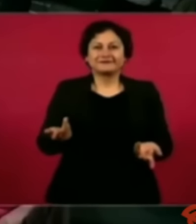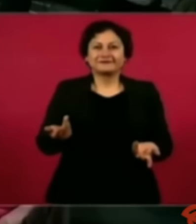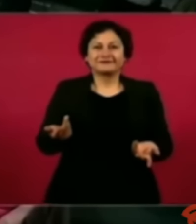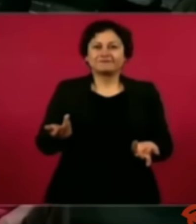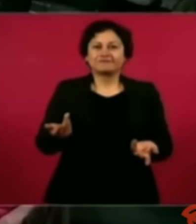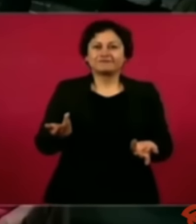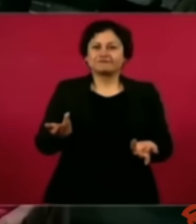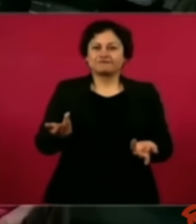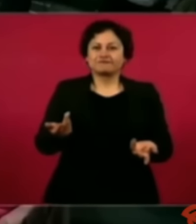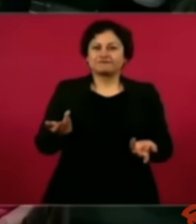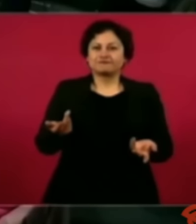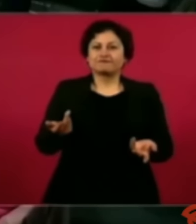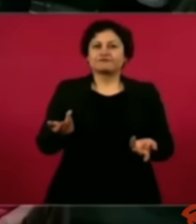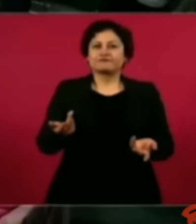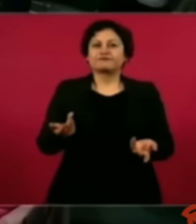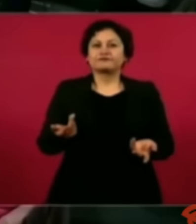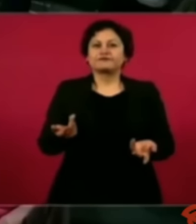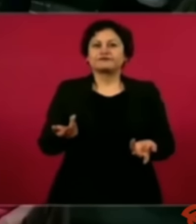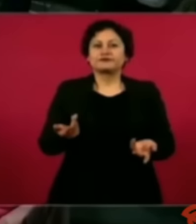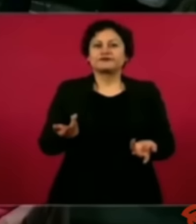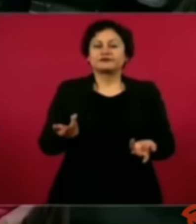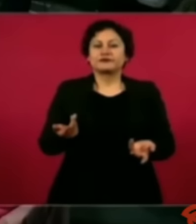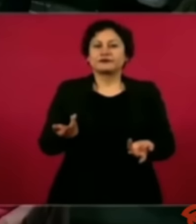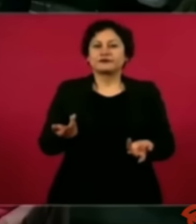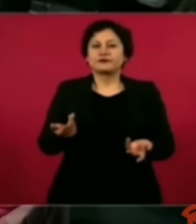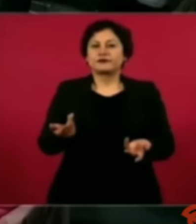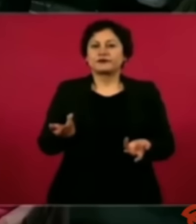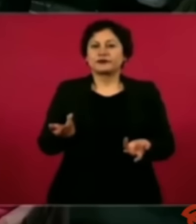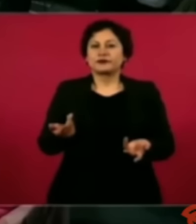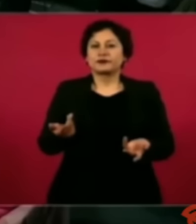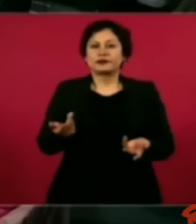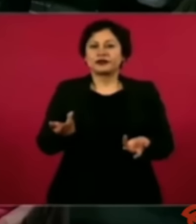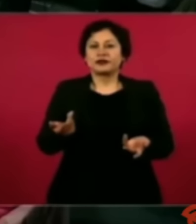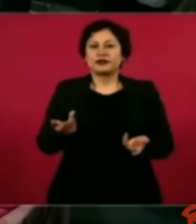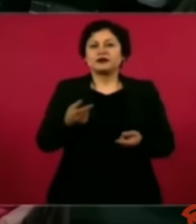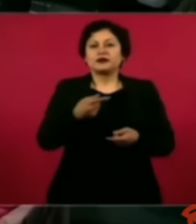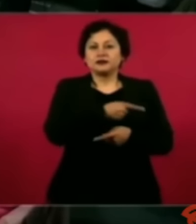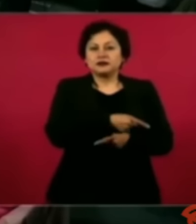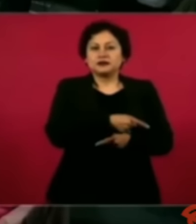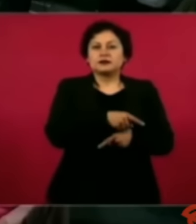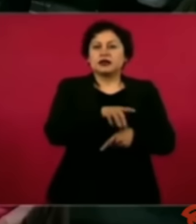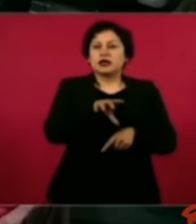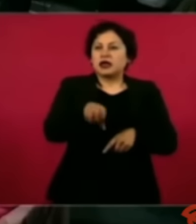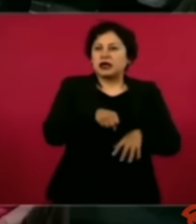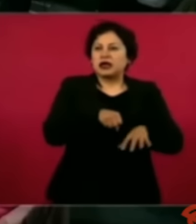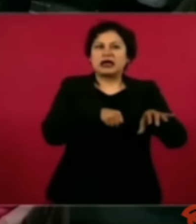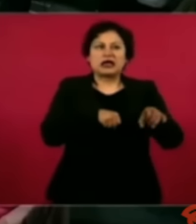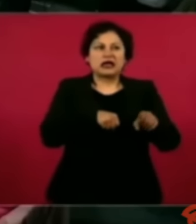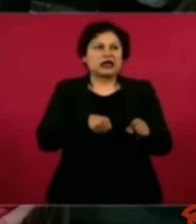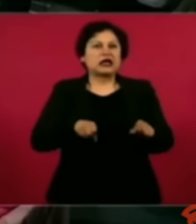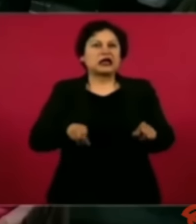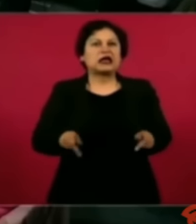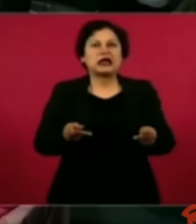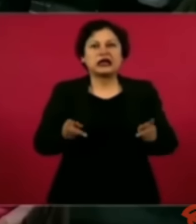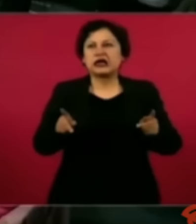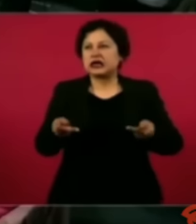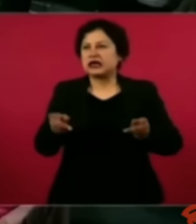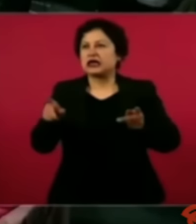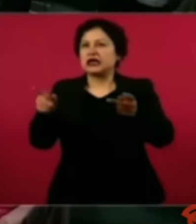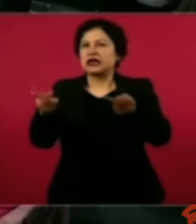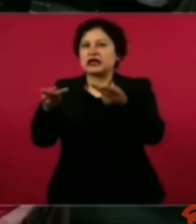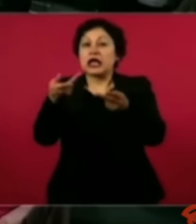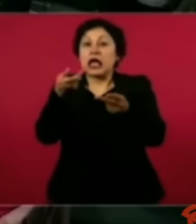dar marcha atrás a todo lo que se había logrado con el movimiento